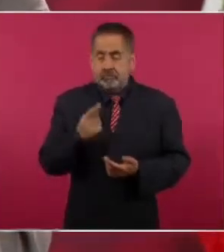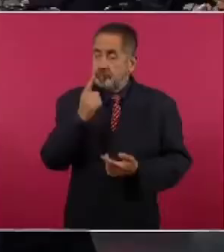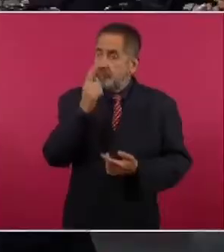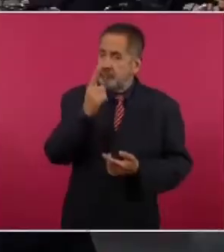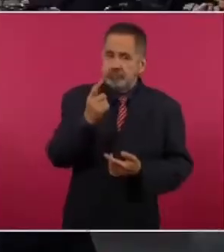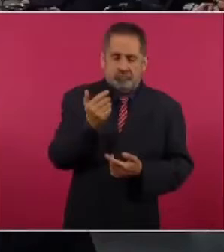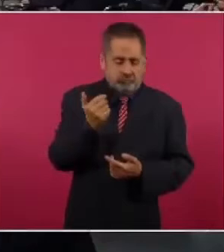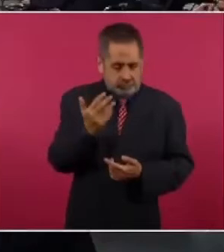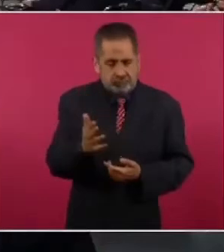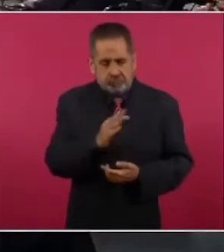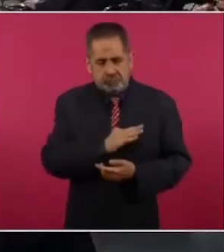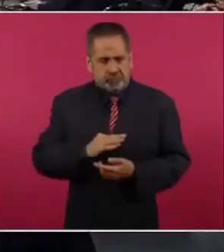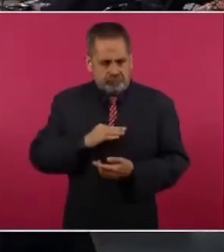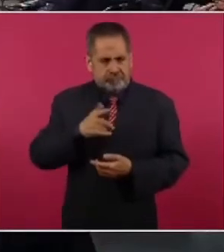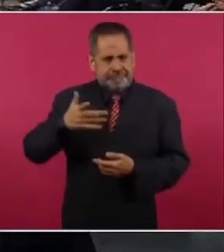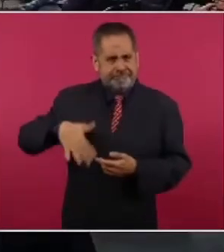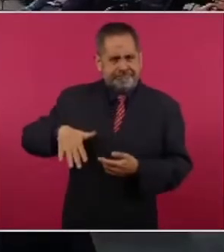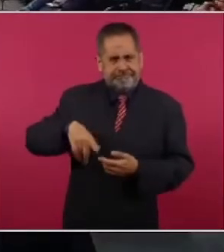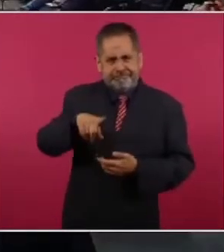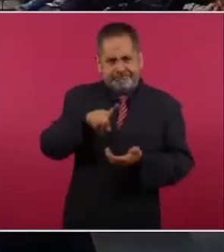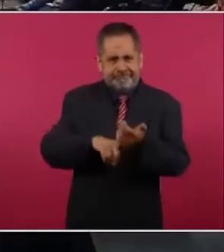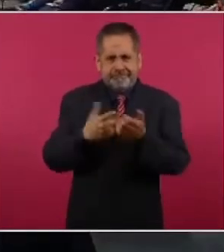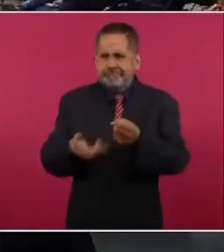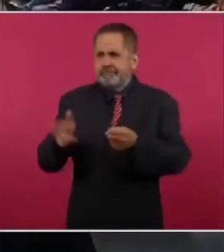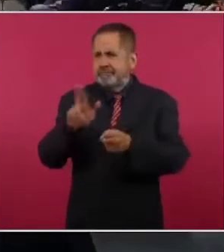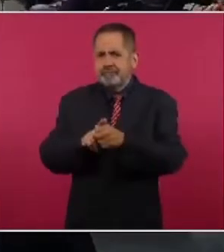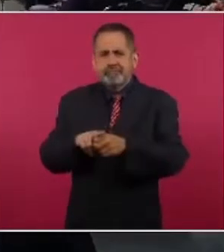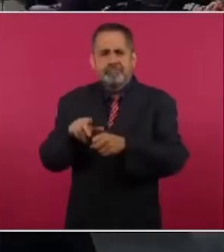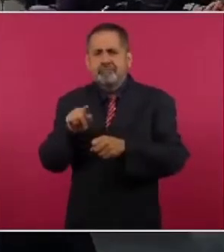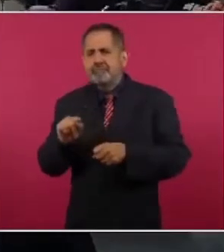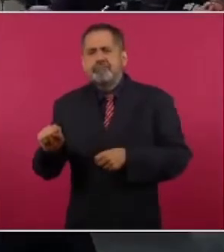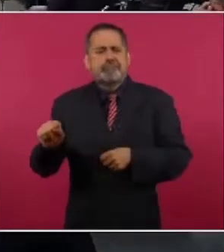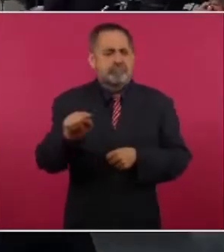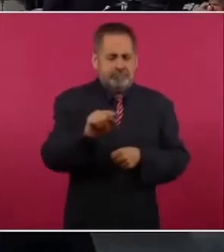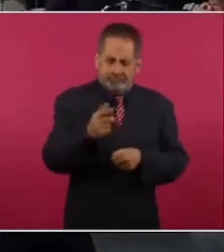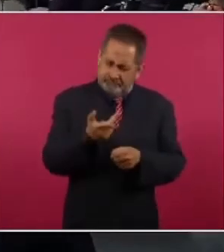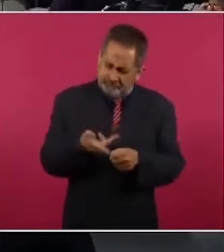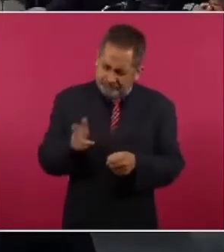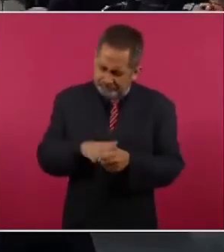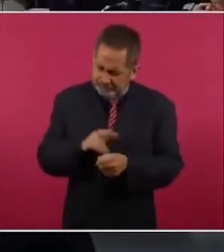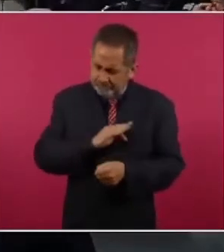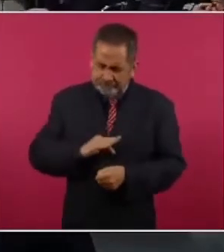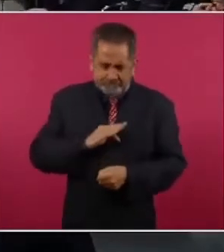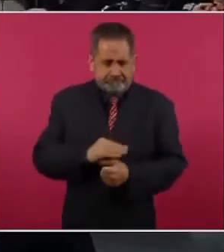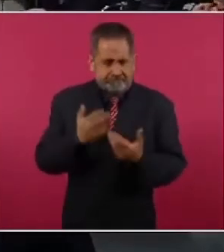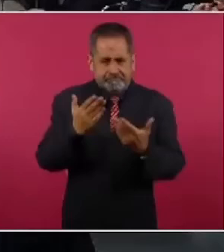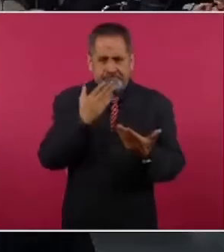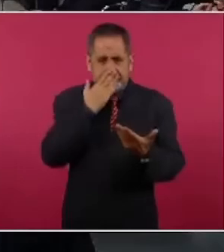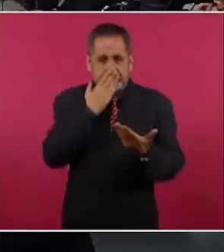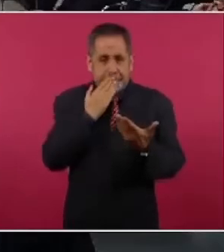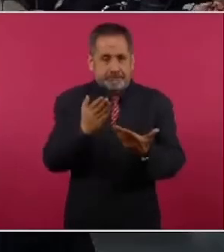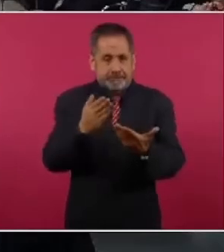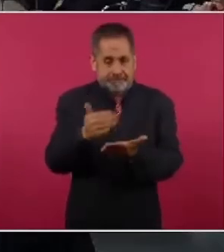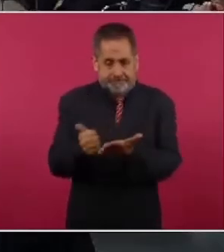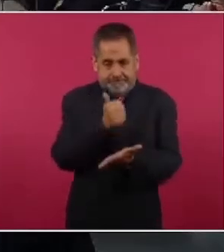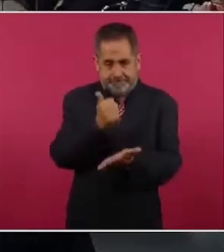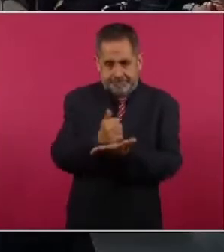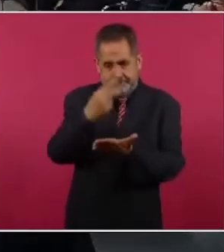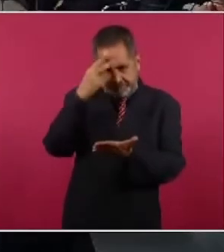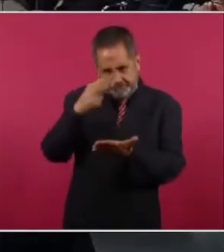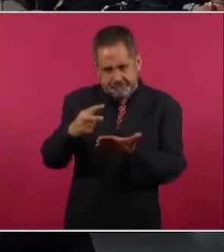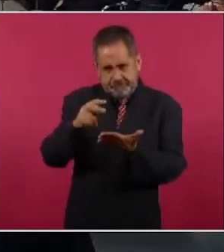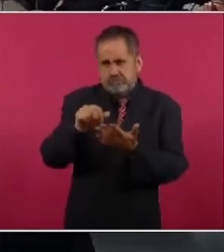felicidades, ¿no?, a todos los trabajadores de la salud de estos hospitales de la Ciudad de México y de